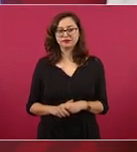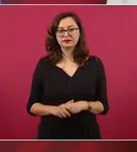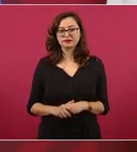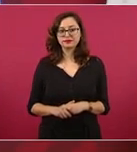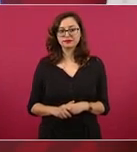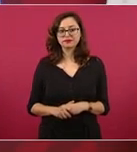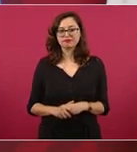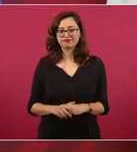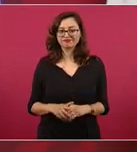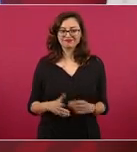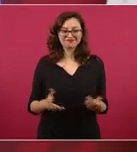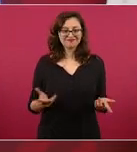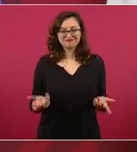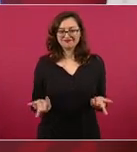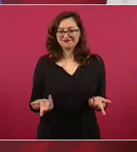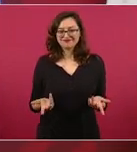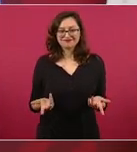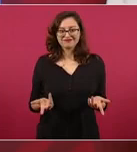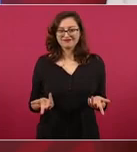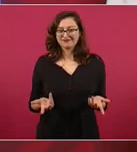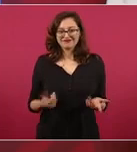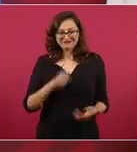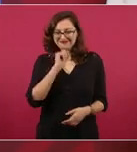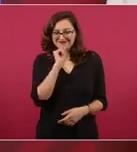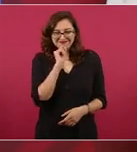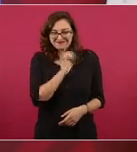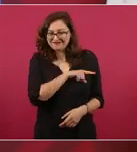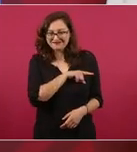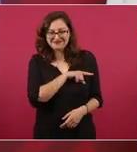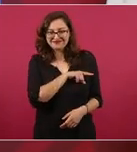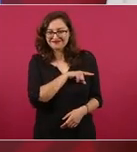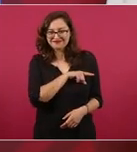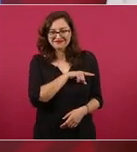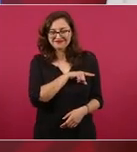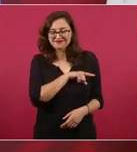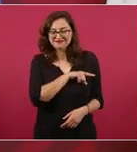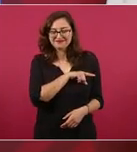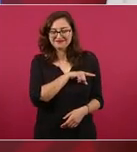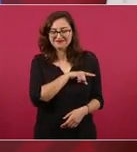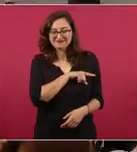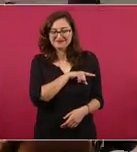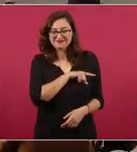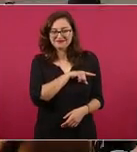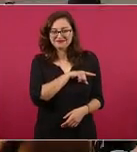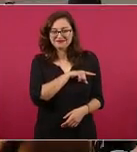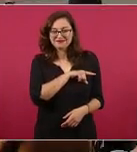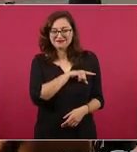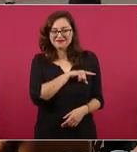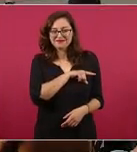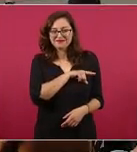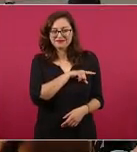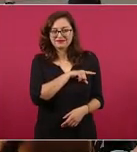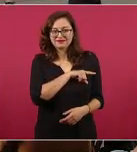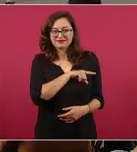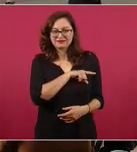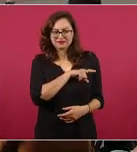Es lo mismo. Es Goebbels. Lo que, ¿por qué no pones otra vez?